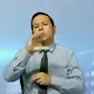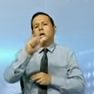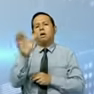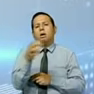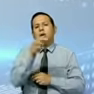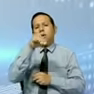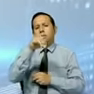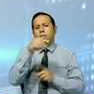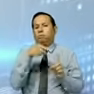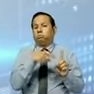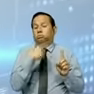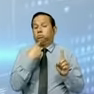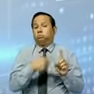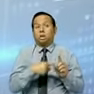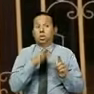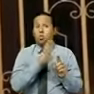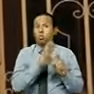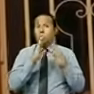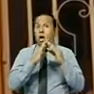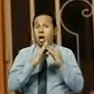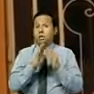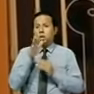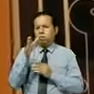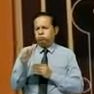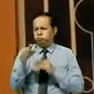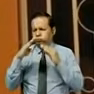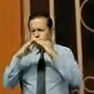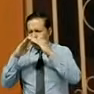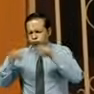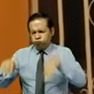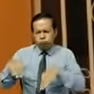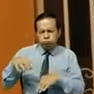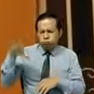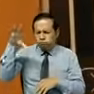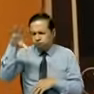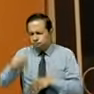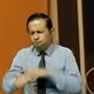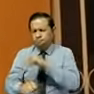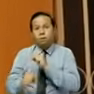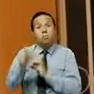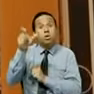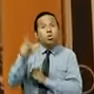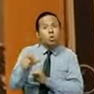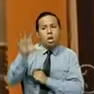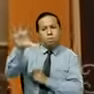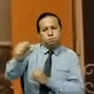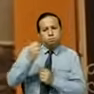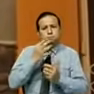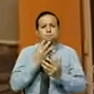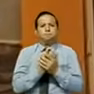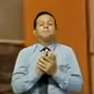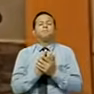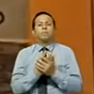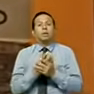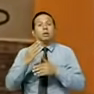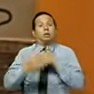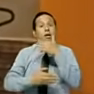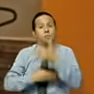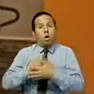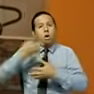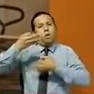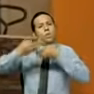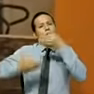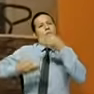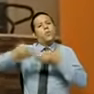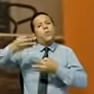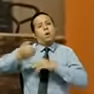Asimismo, se allanó el domicilio de la supuesta implicada, que fue detenida. Horas después se realizó la audiencia respectiva en la que el